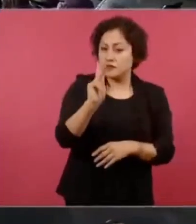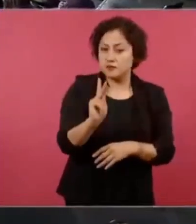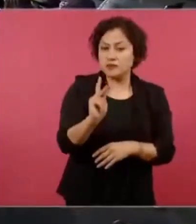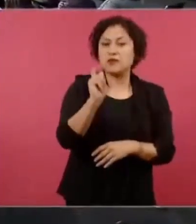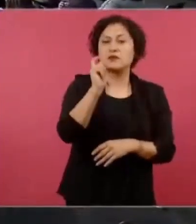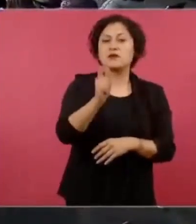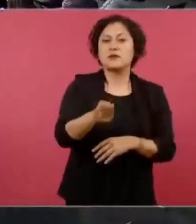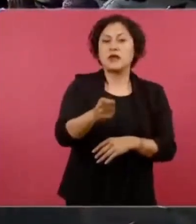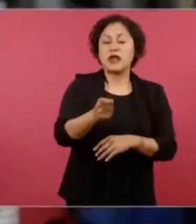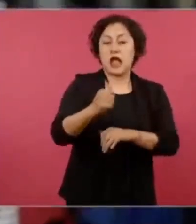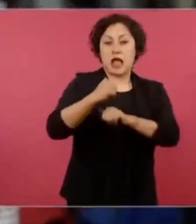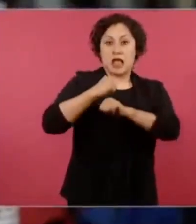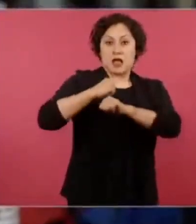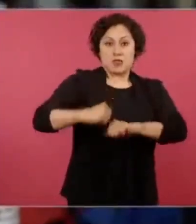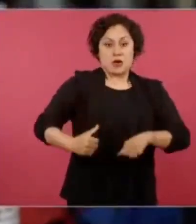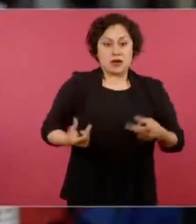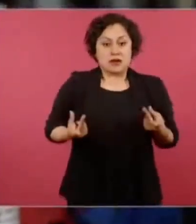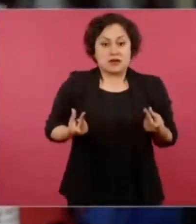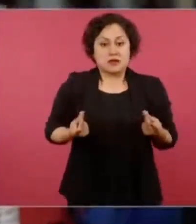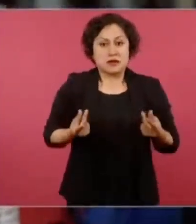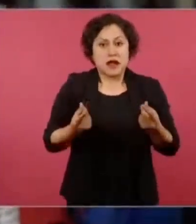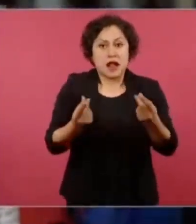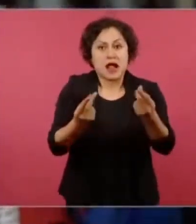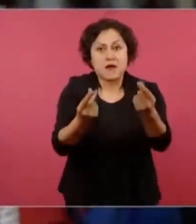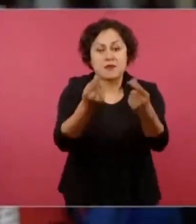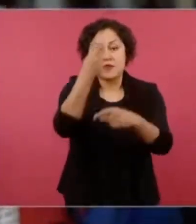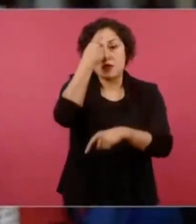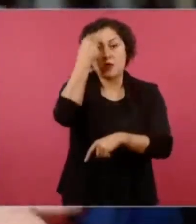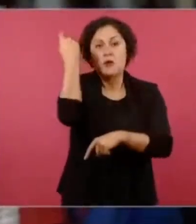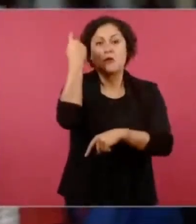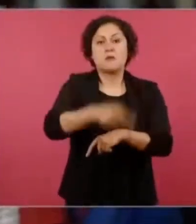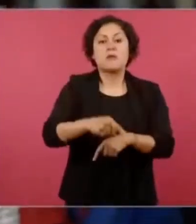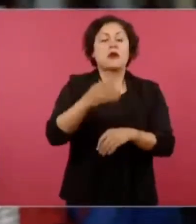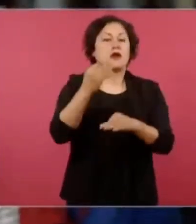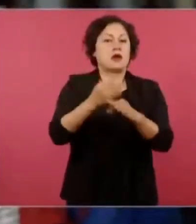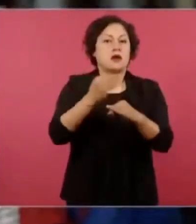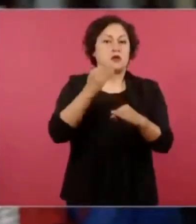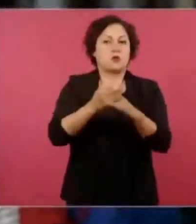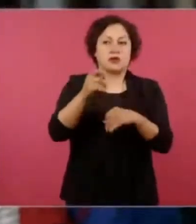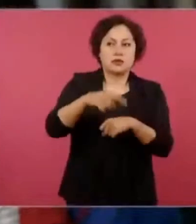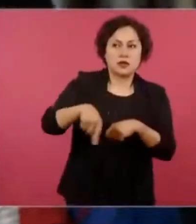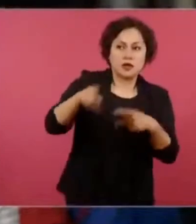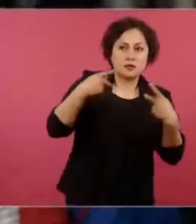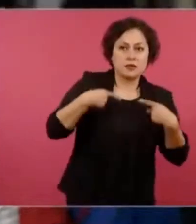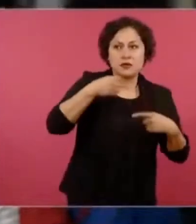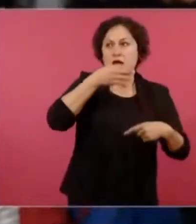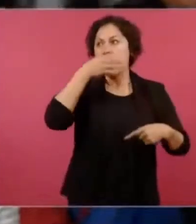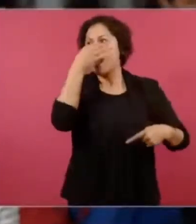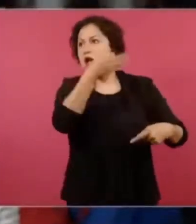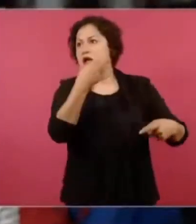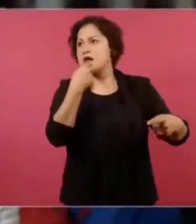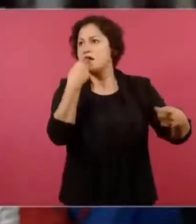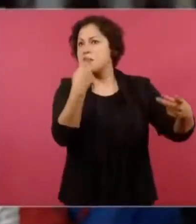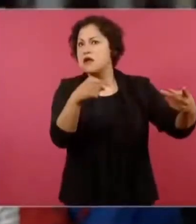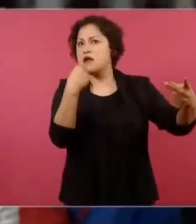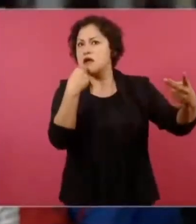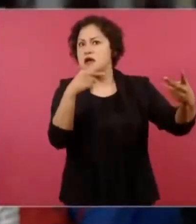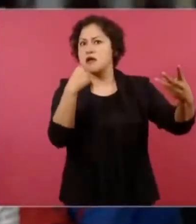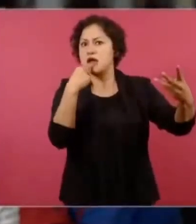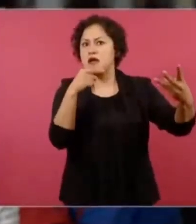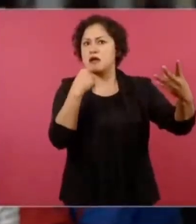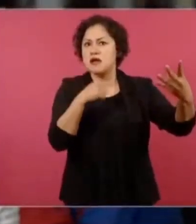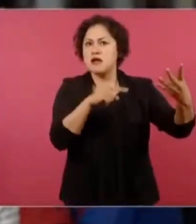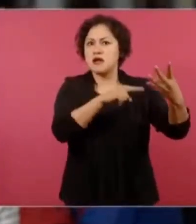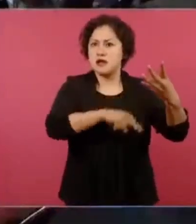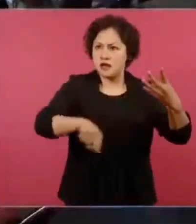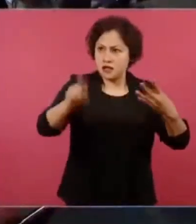más rápido para evitar que estas personas que se están reportando terrenos, transferencias, llegaran a ocupar un cargo